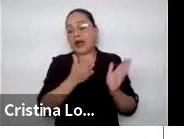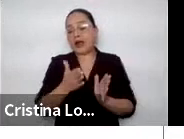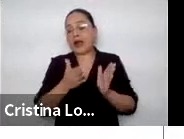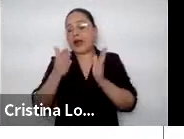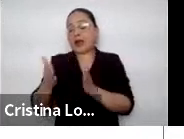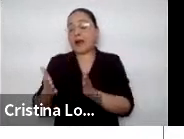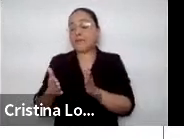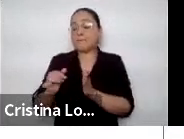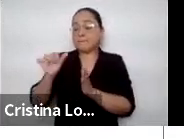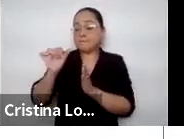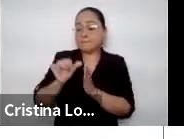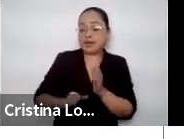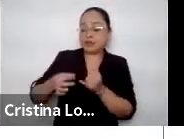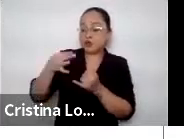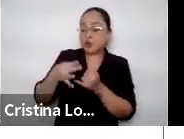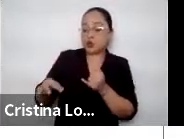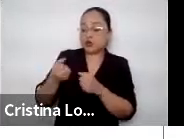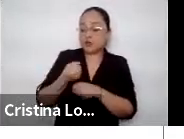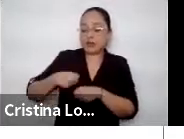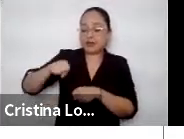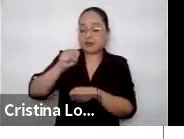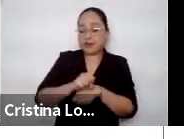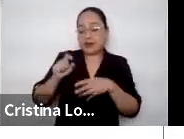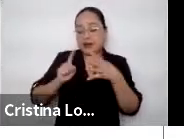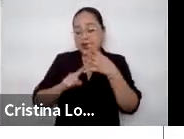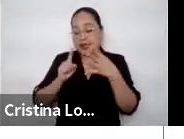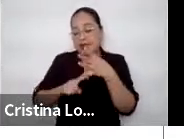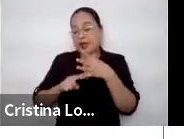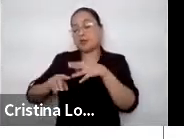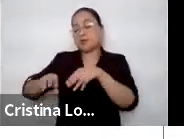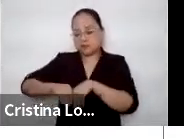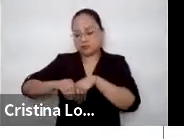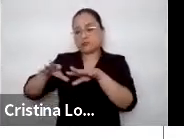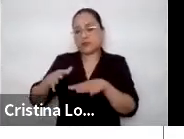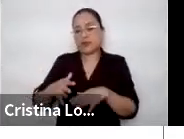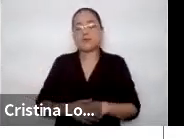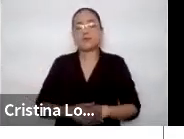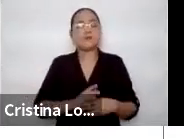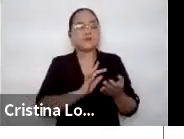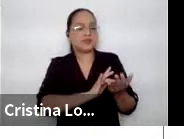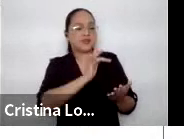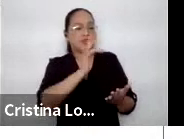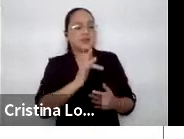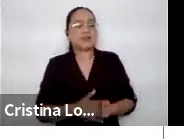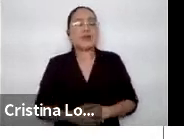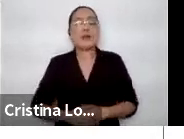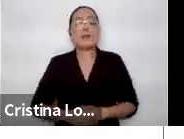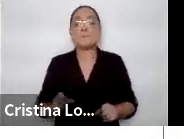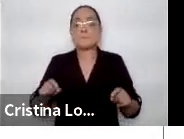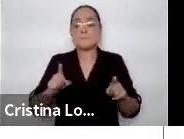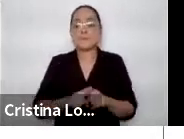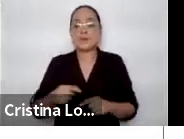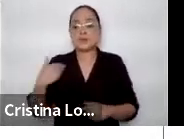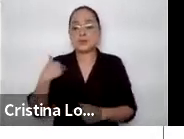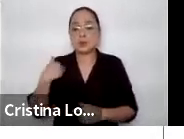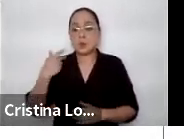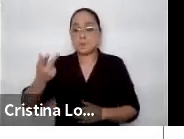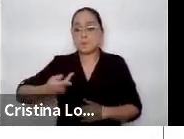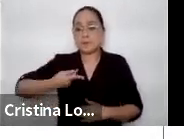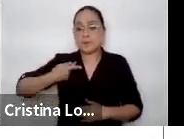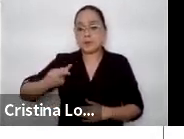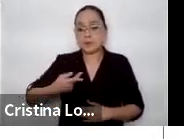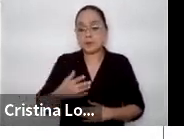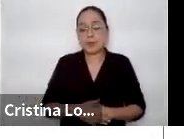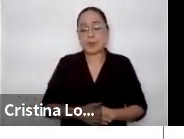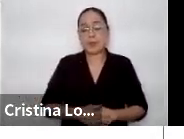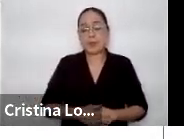fin del mes siguiente. Gracias. Muchas gracias. Y también por aquí nos preguntan,